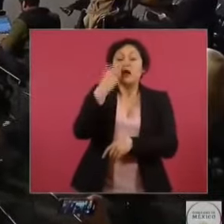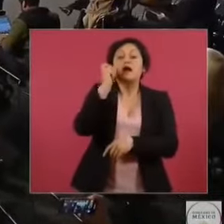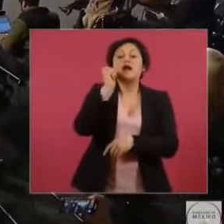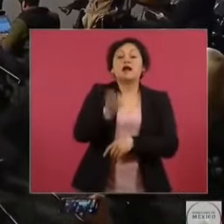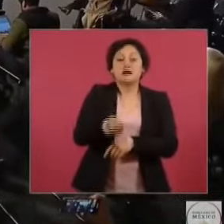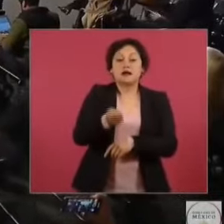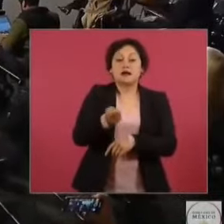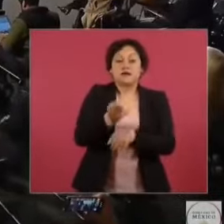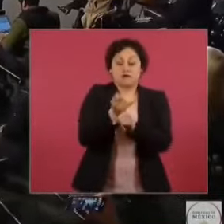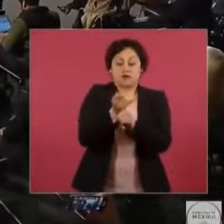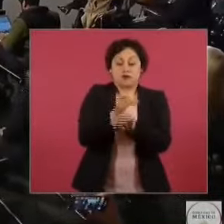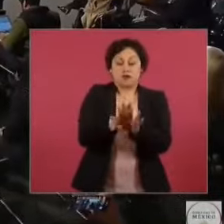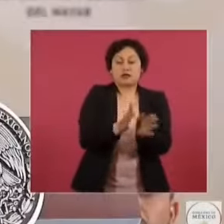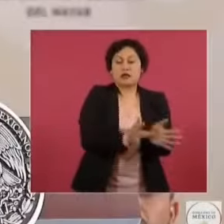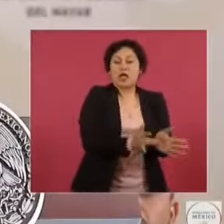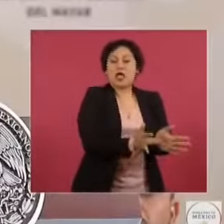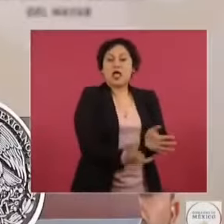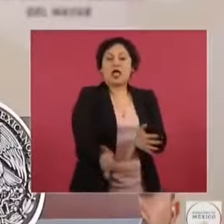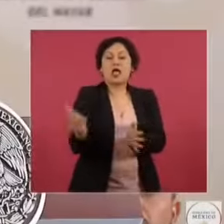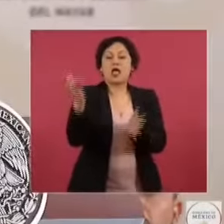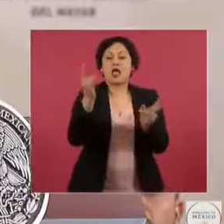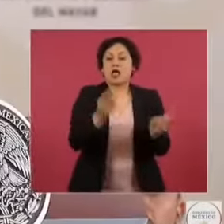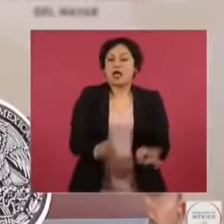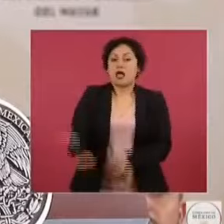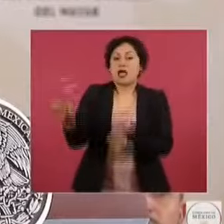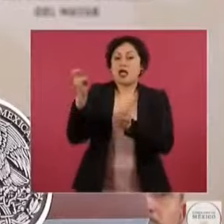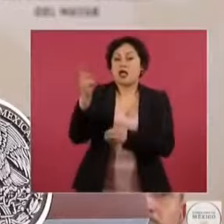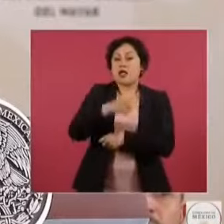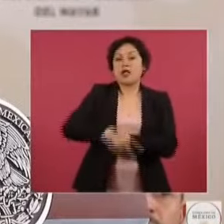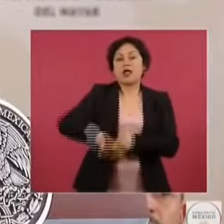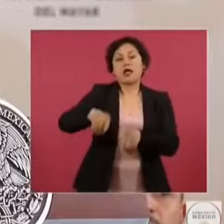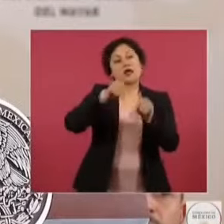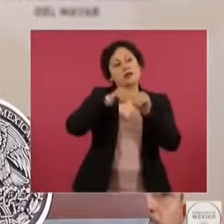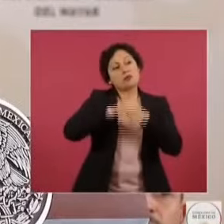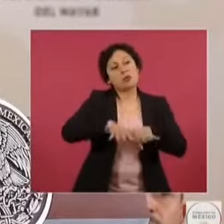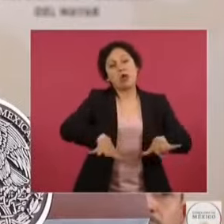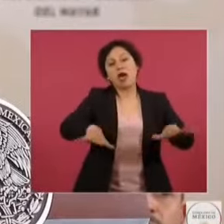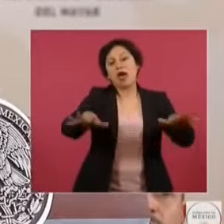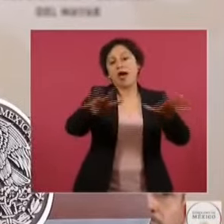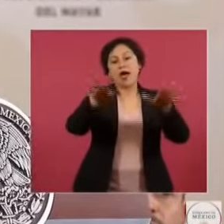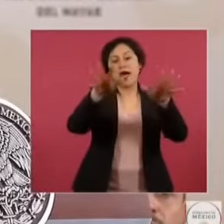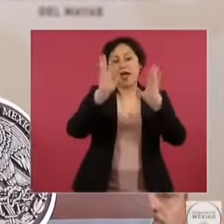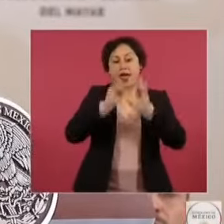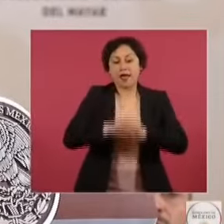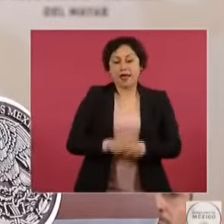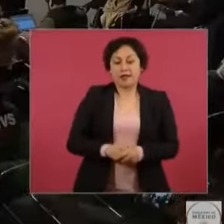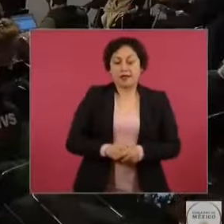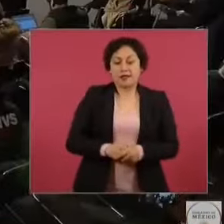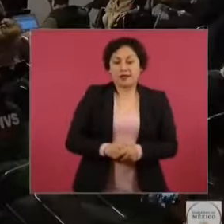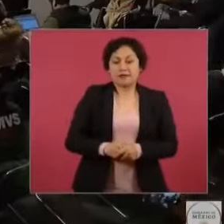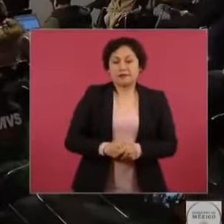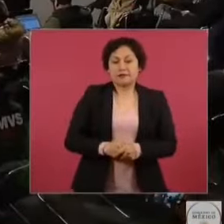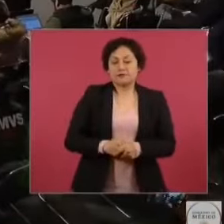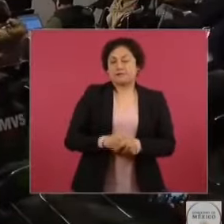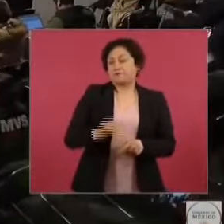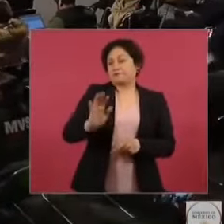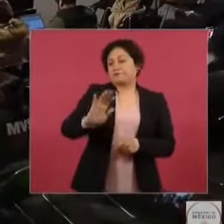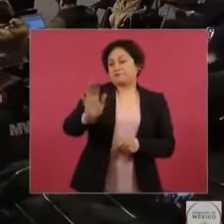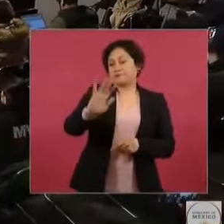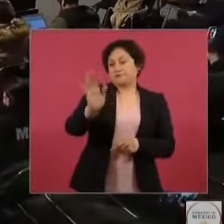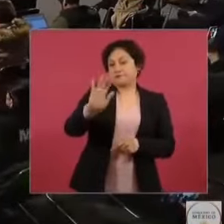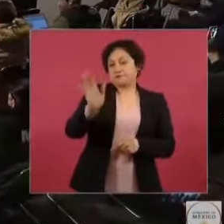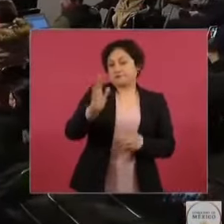preguntas incisivas, críticas al presidente en la mañanera, y después sufren ataques, sobre todo en sus redes sociales. Hoy,